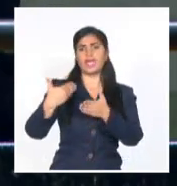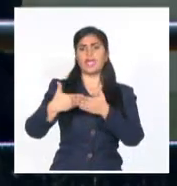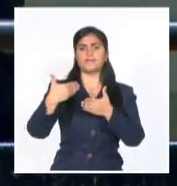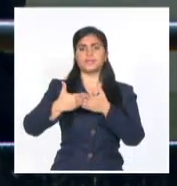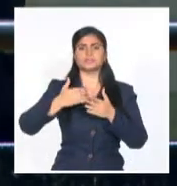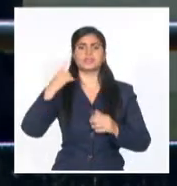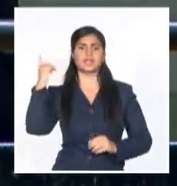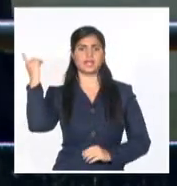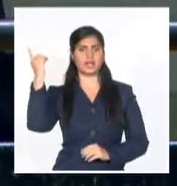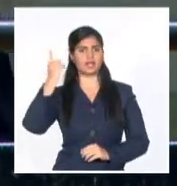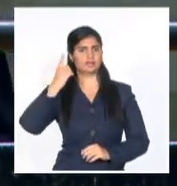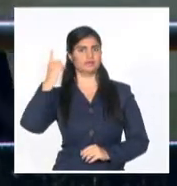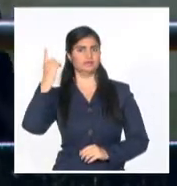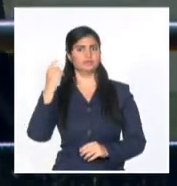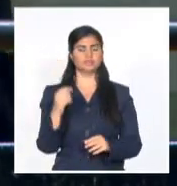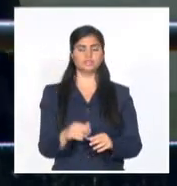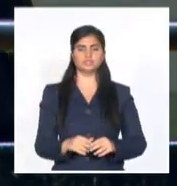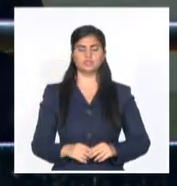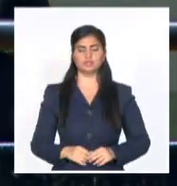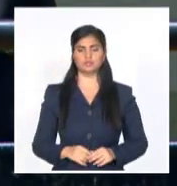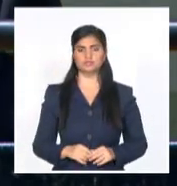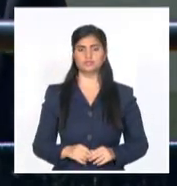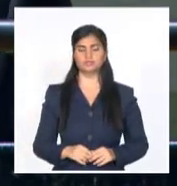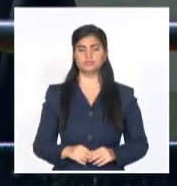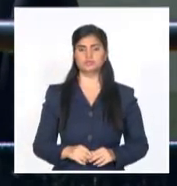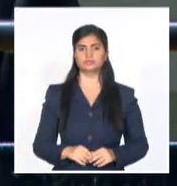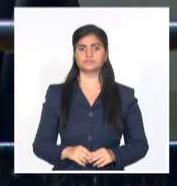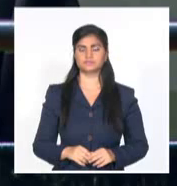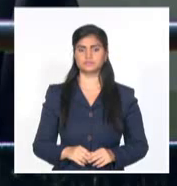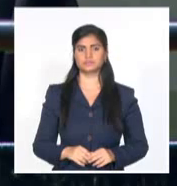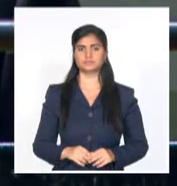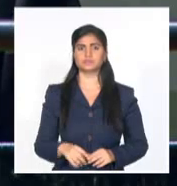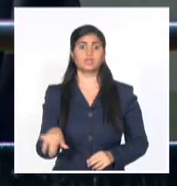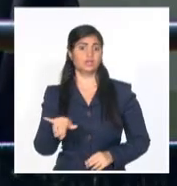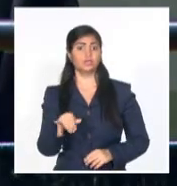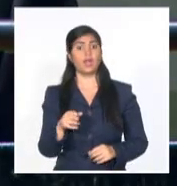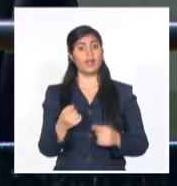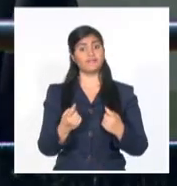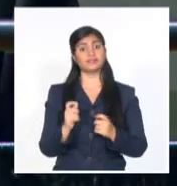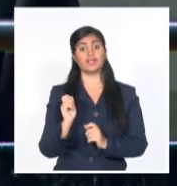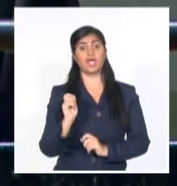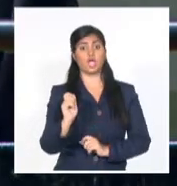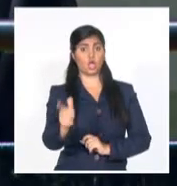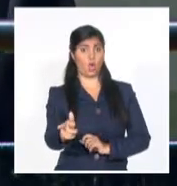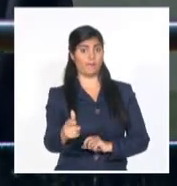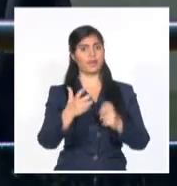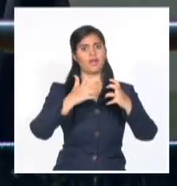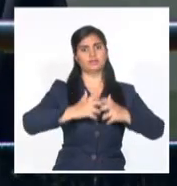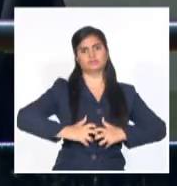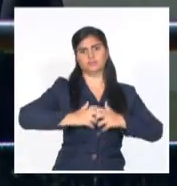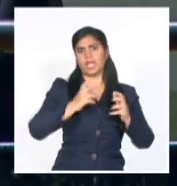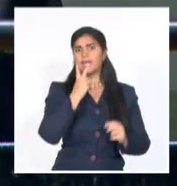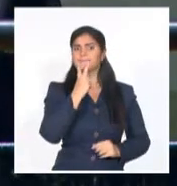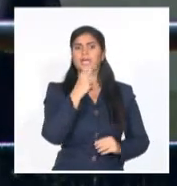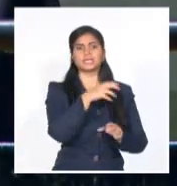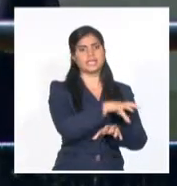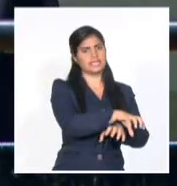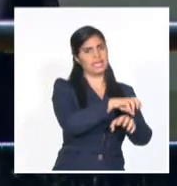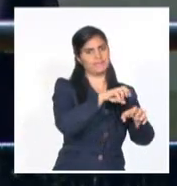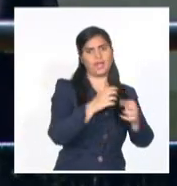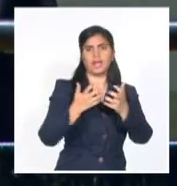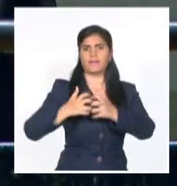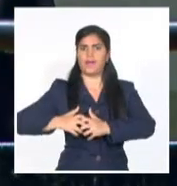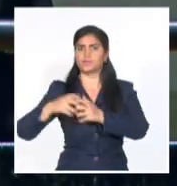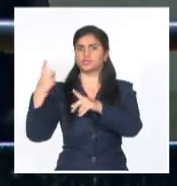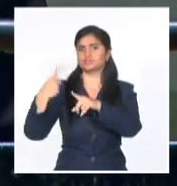del financiamiento para la adquisición de maquinaria agrícola, alimentación animal, partes y piezas